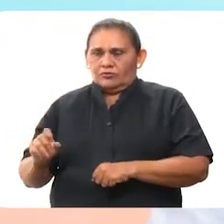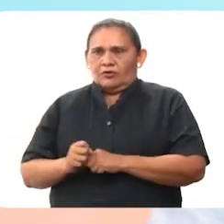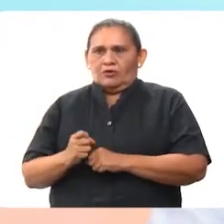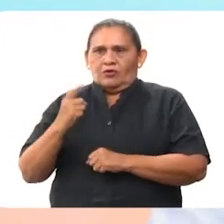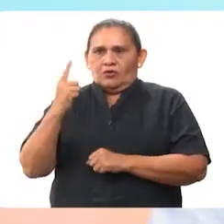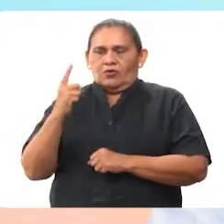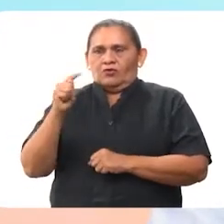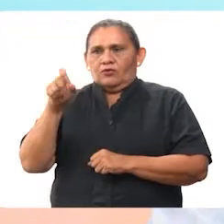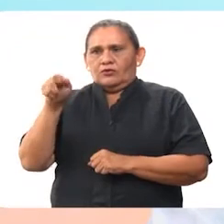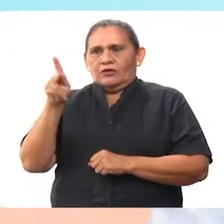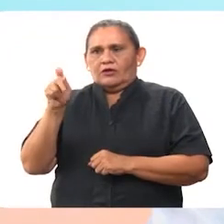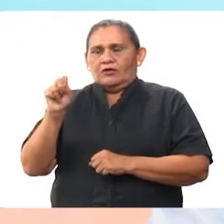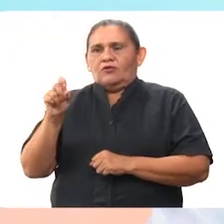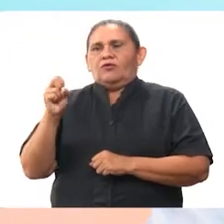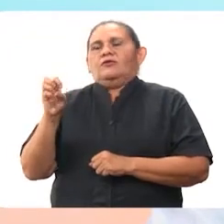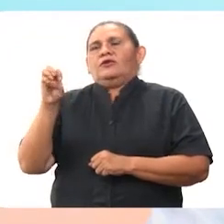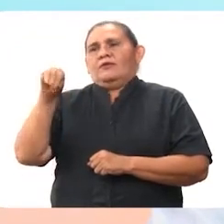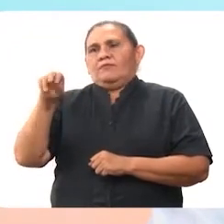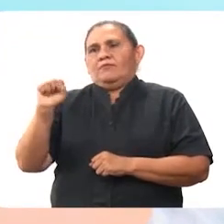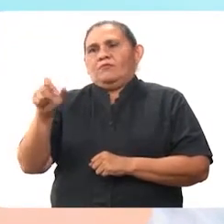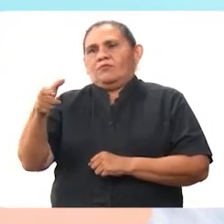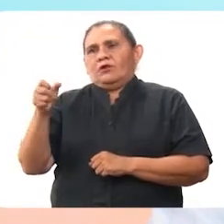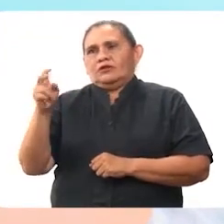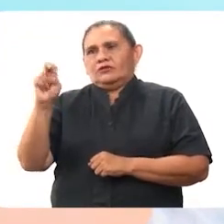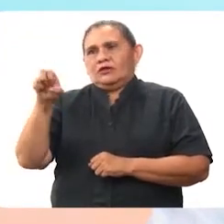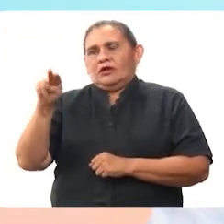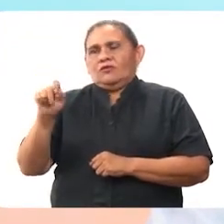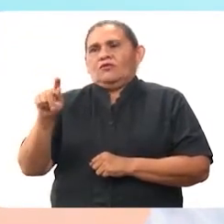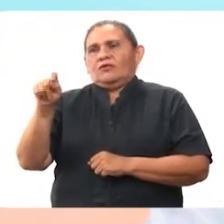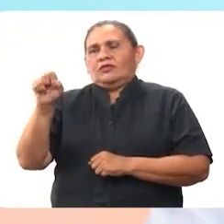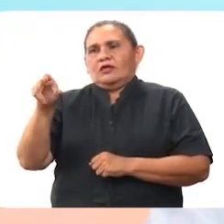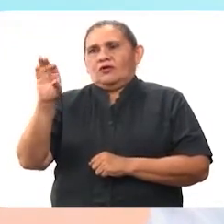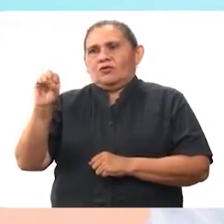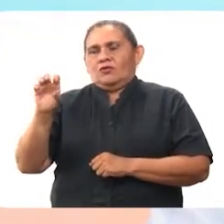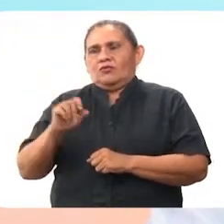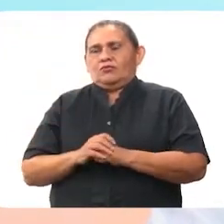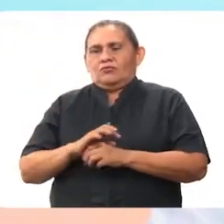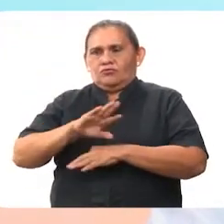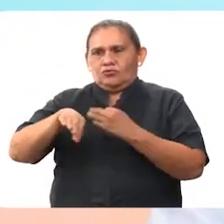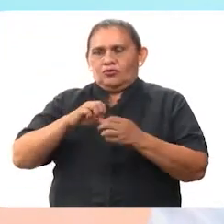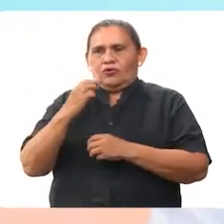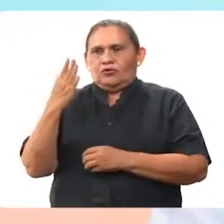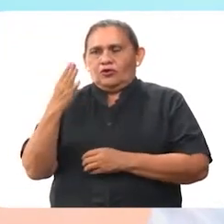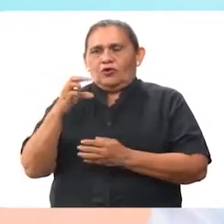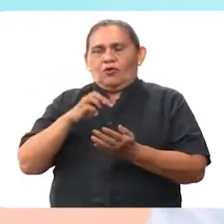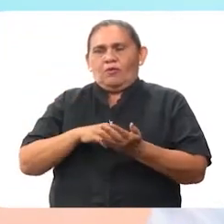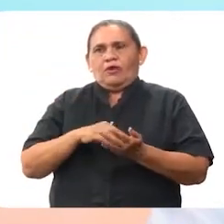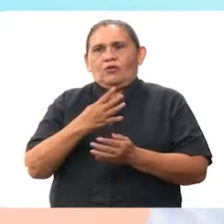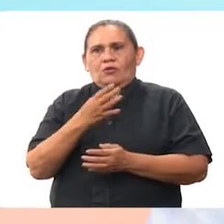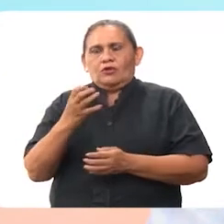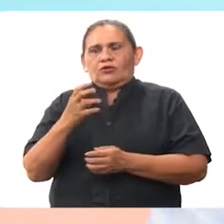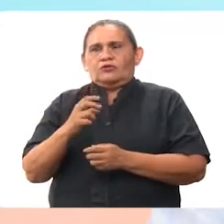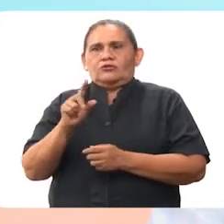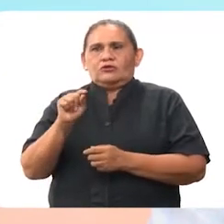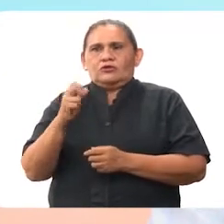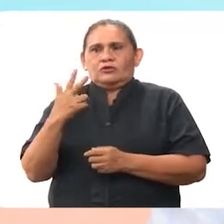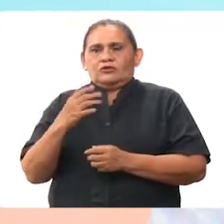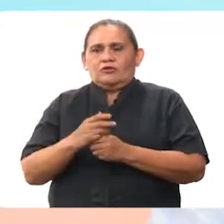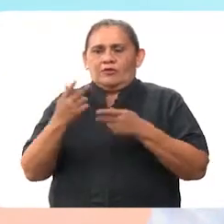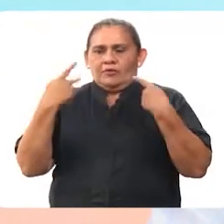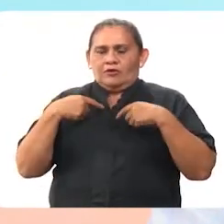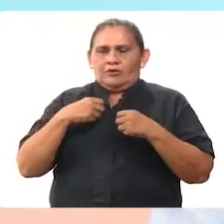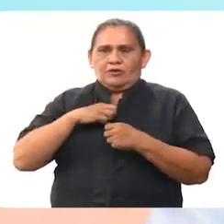Tixcocop, 1 en Tecó y 1 en Maxcanú. En total, son 5.425 las personas fallecidas a causa